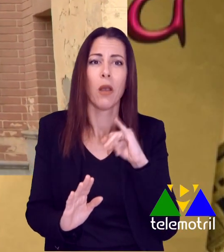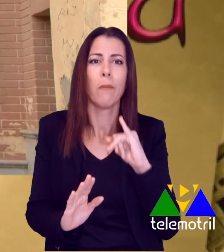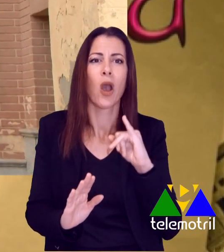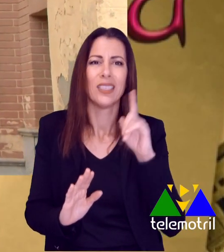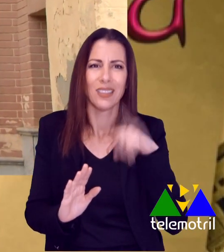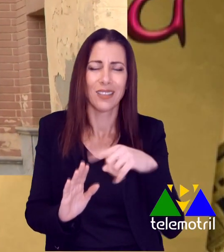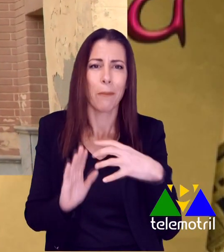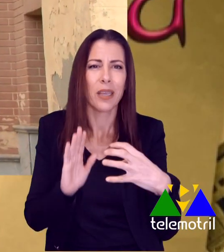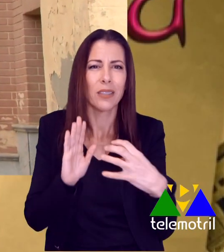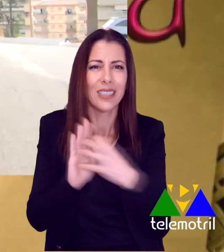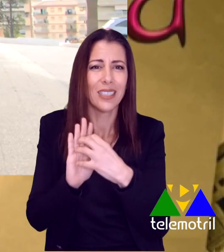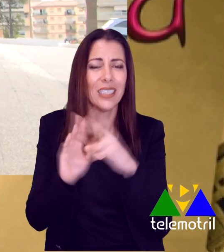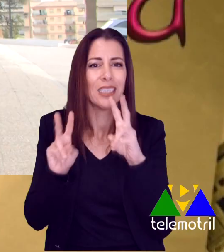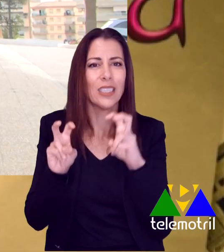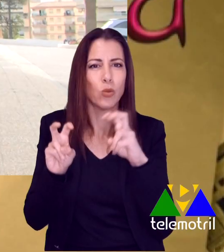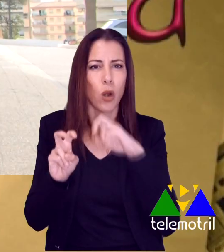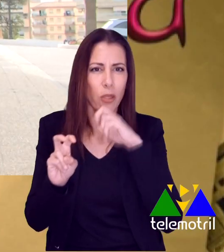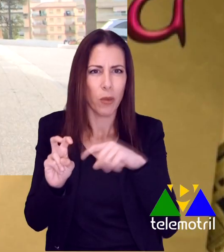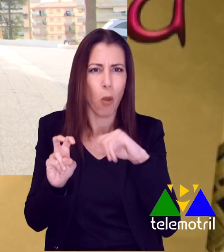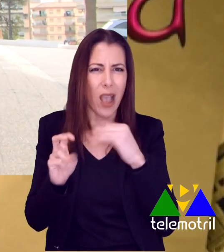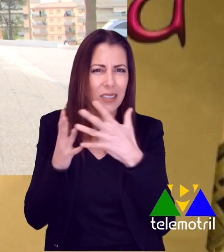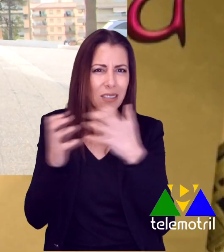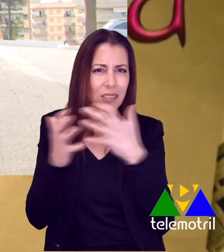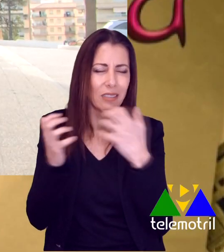del arzobispo, el título del arzobispo abajo. Peribus.